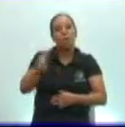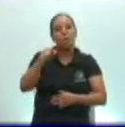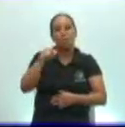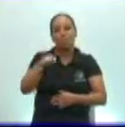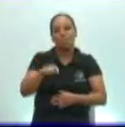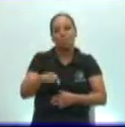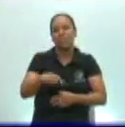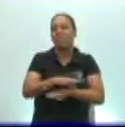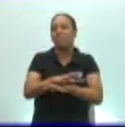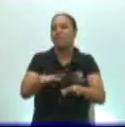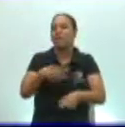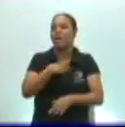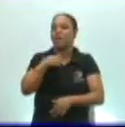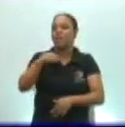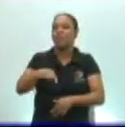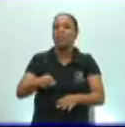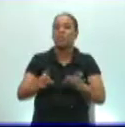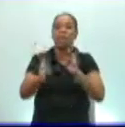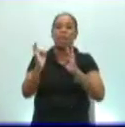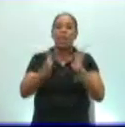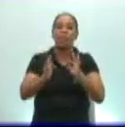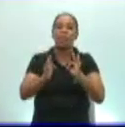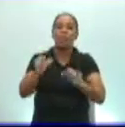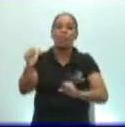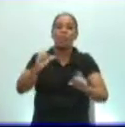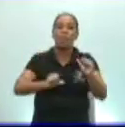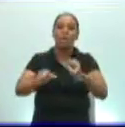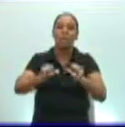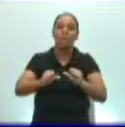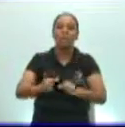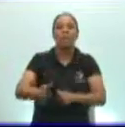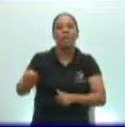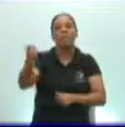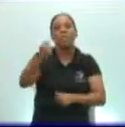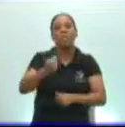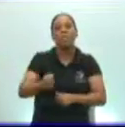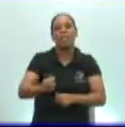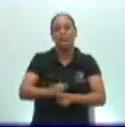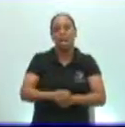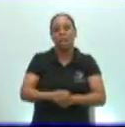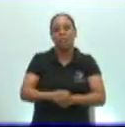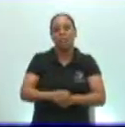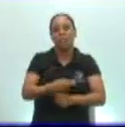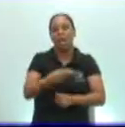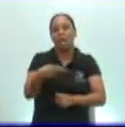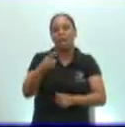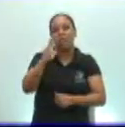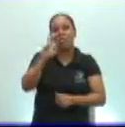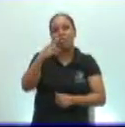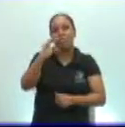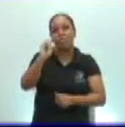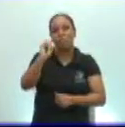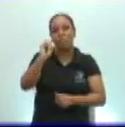aquí tenemos entonces la fórmula química del agua. H2O.